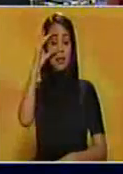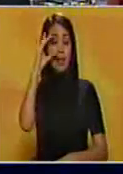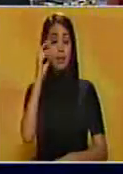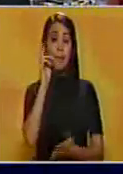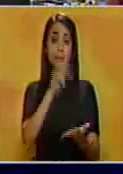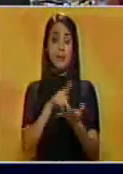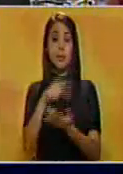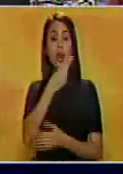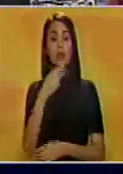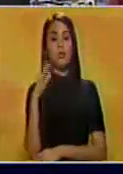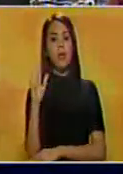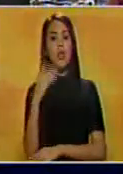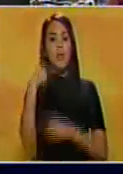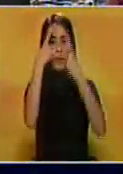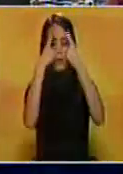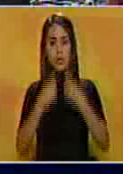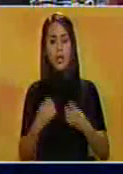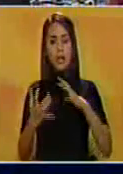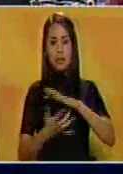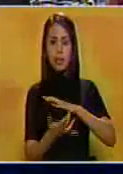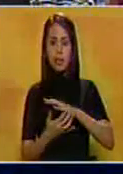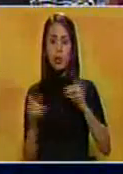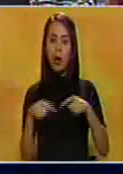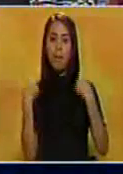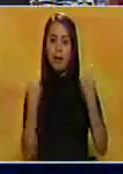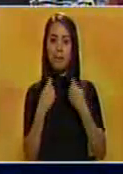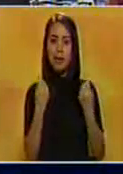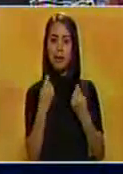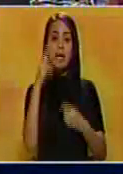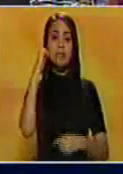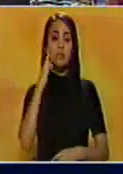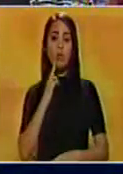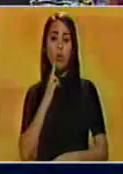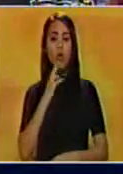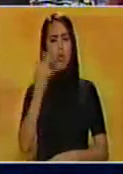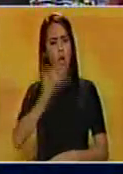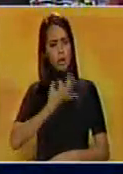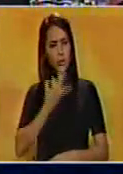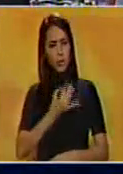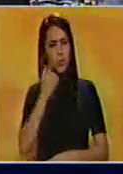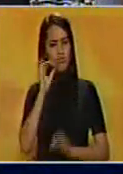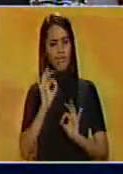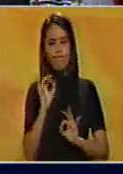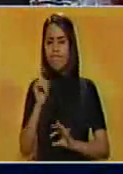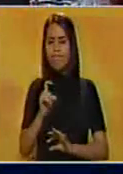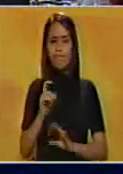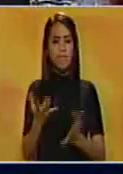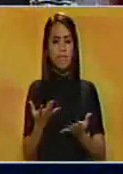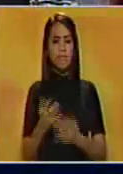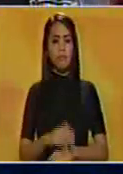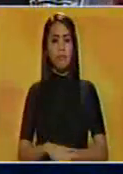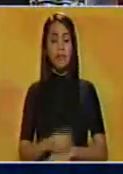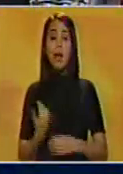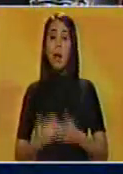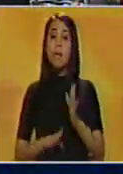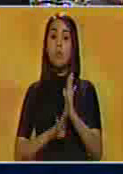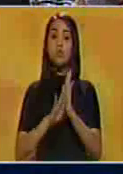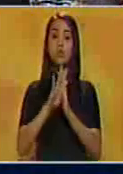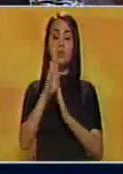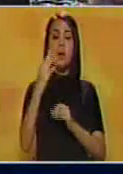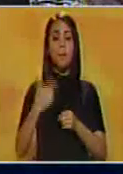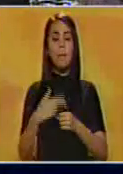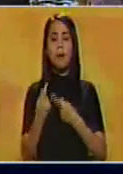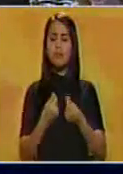la juramentación de profesionales y técnicos del comando de campaña Simón Bolívar, donde aseguró que es necesario superar el rentismo petrolero de lo que